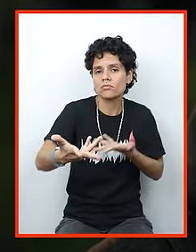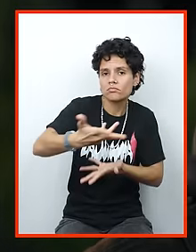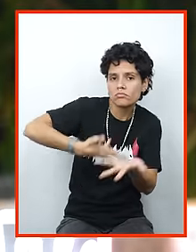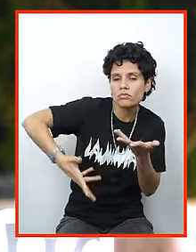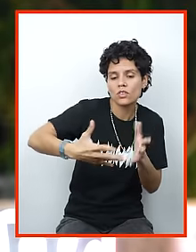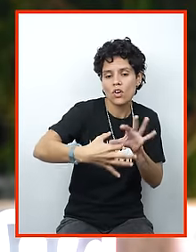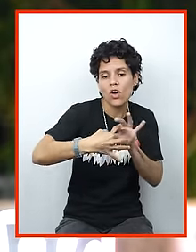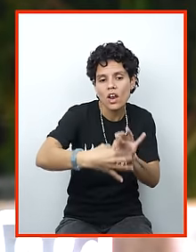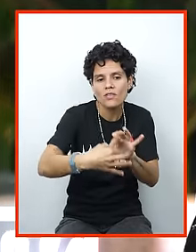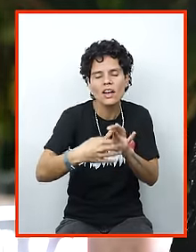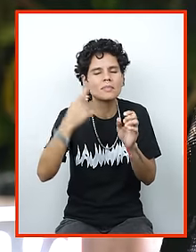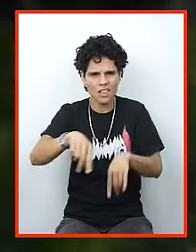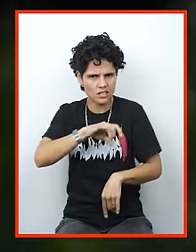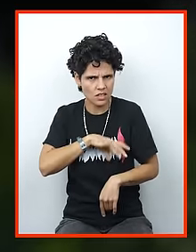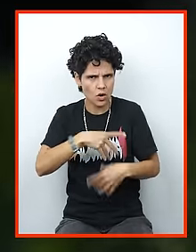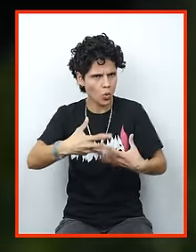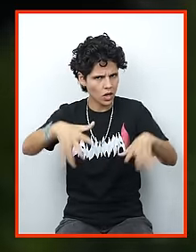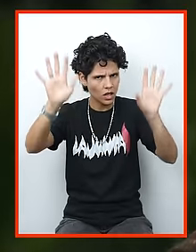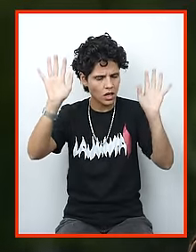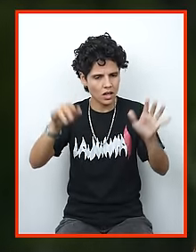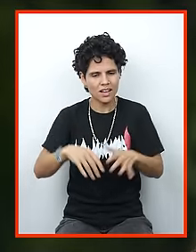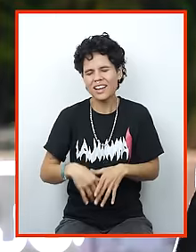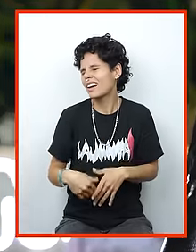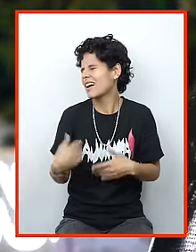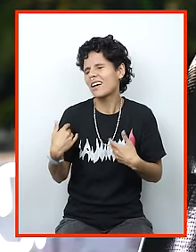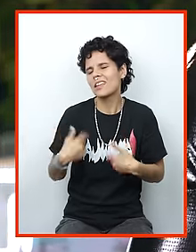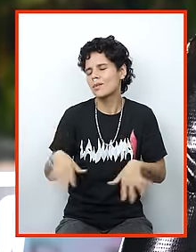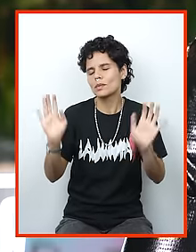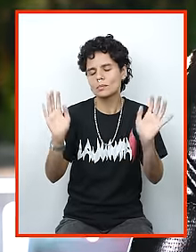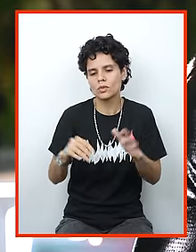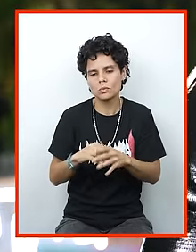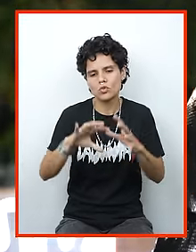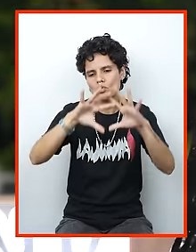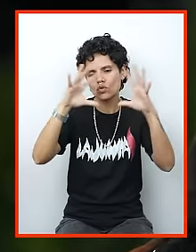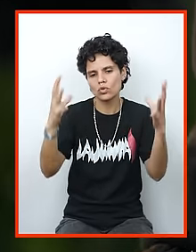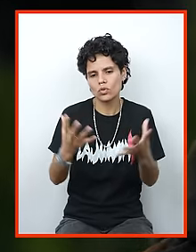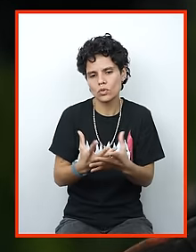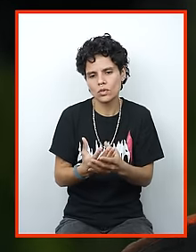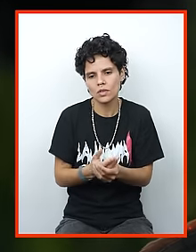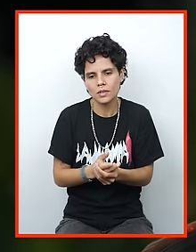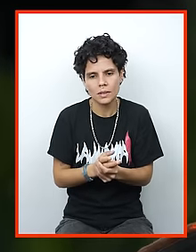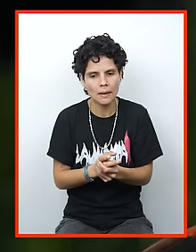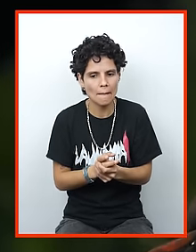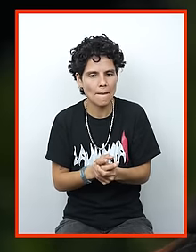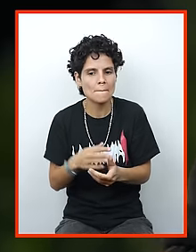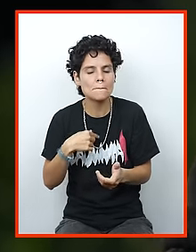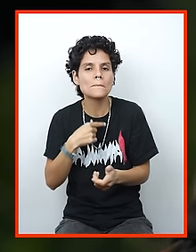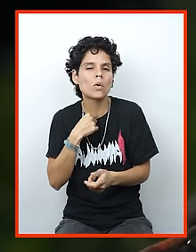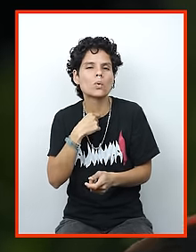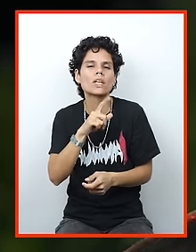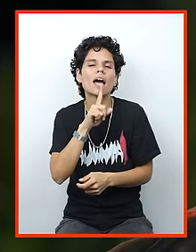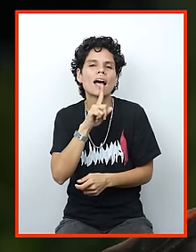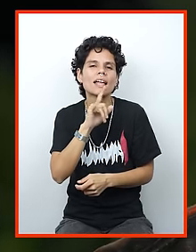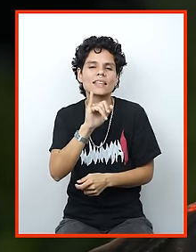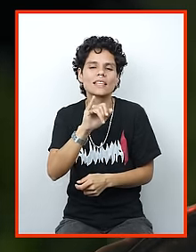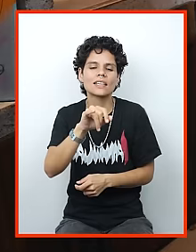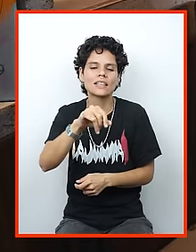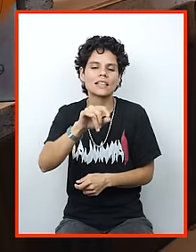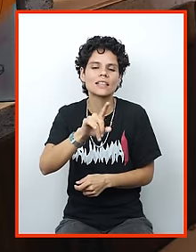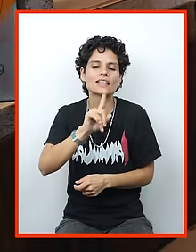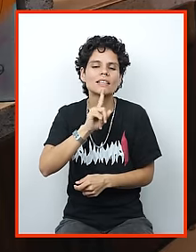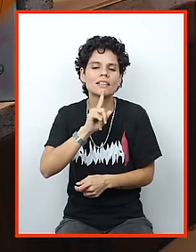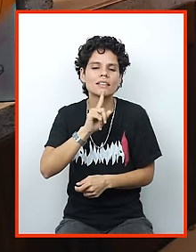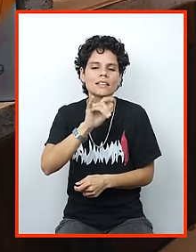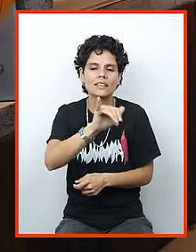colaborar. ¿Con quién te gustaría colaborar hoy día? ¿Pero chileno da lo mismo? No, da lo mismo. No sé. Puta, yo soy fan de Tiny,